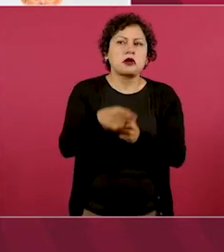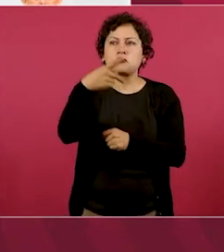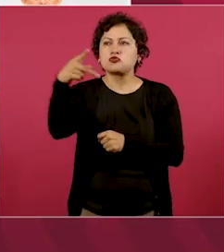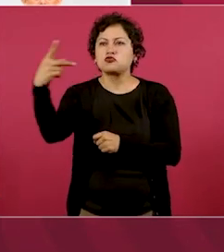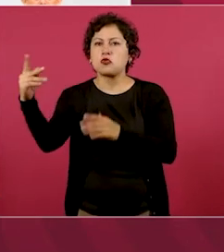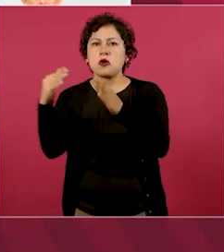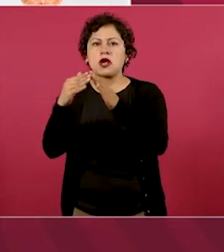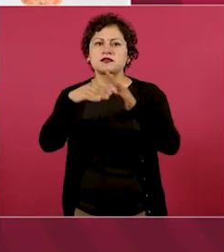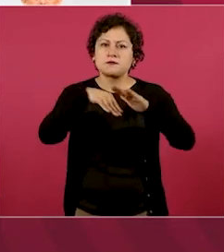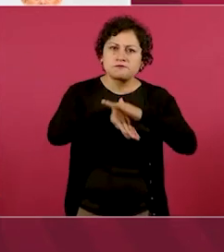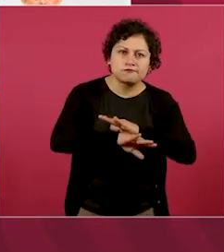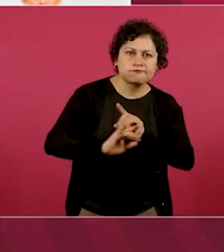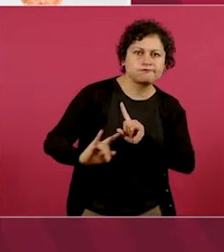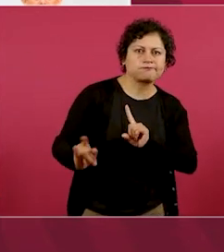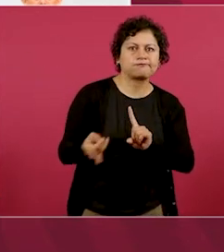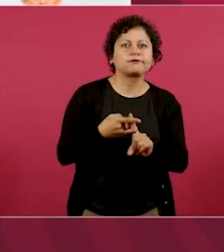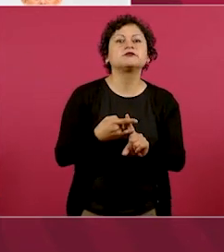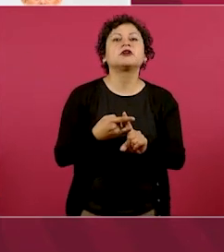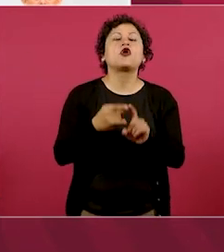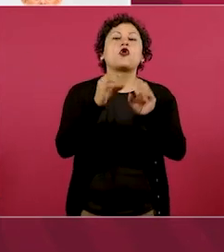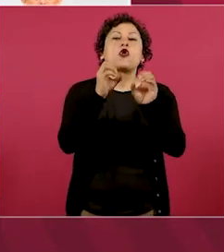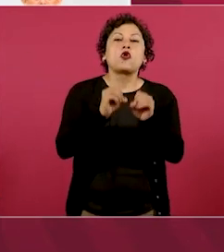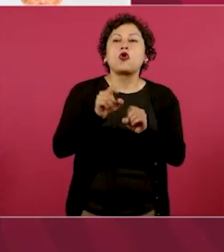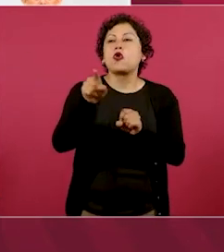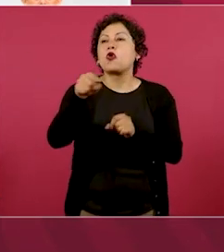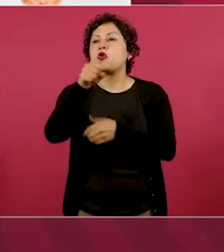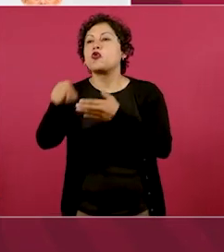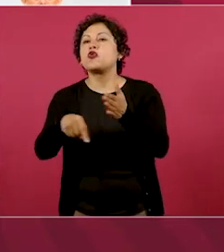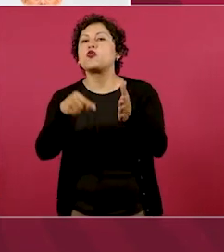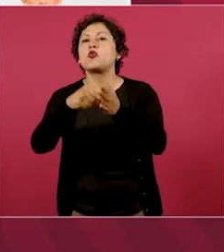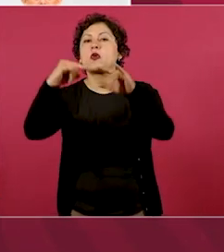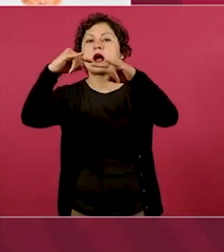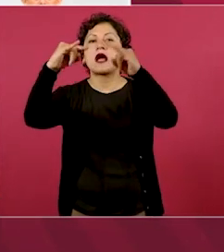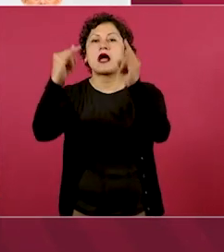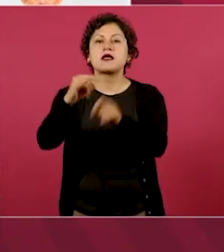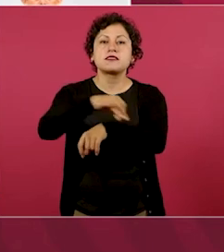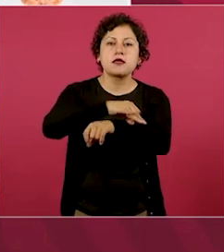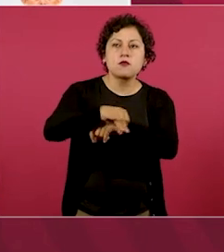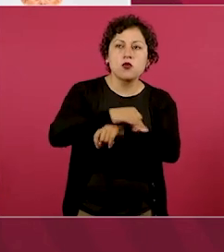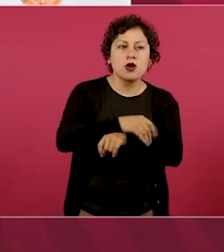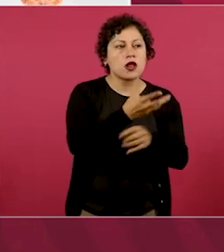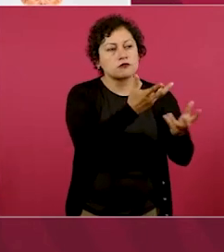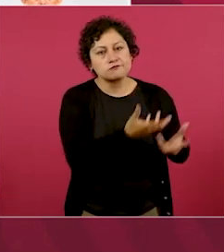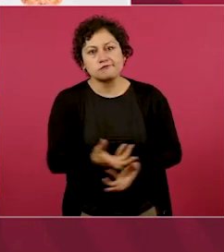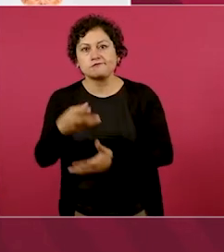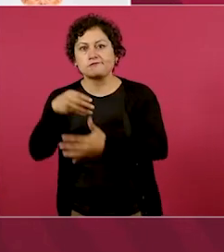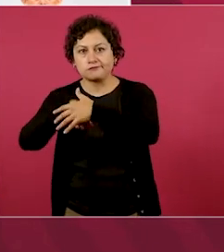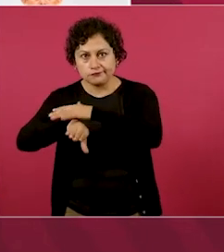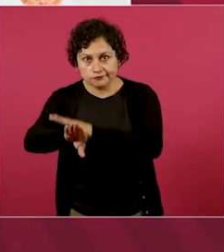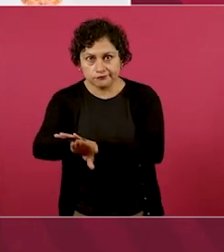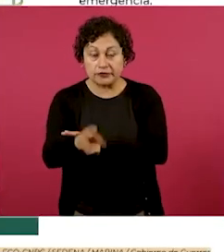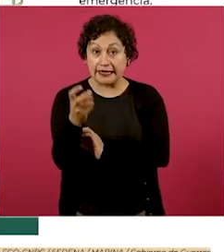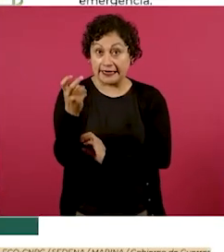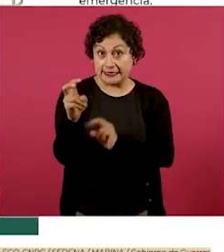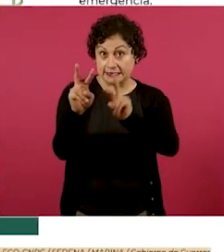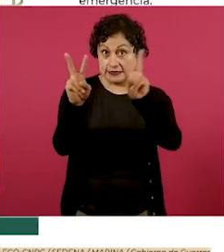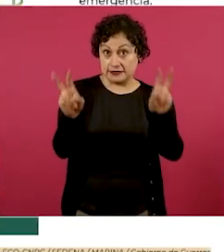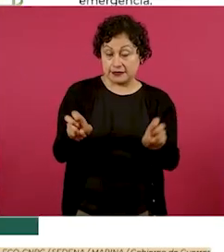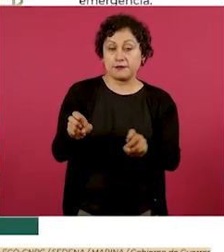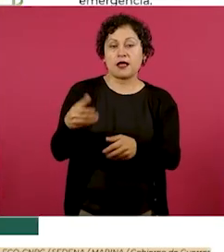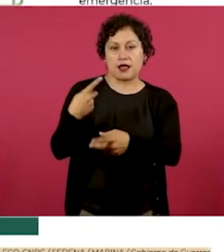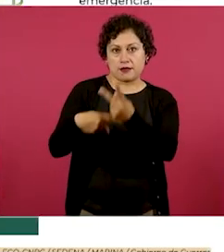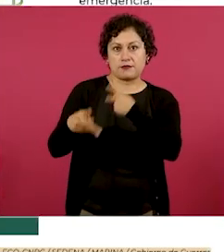o instalándose en un albergue temporal, que más adelante la gobernadora dará detalles